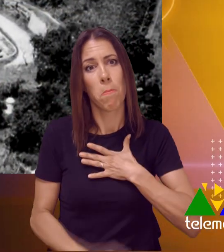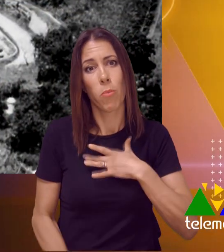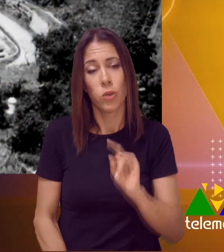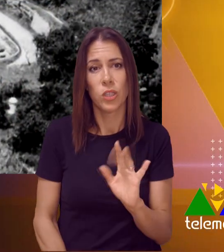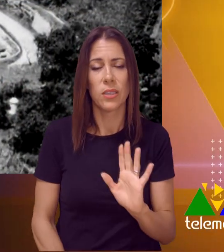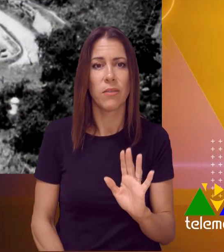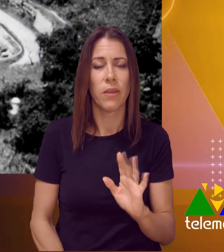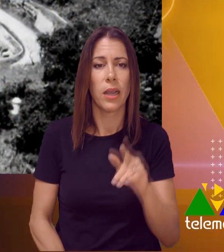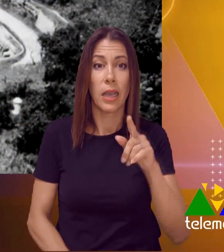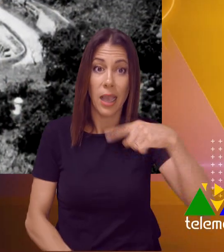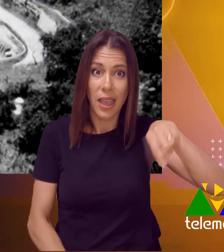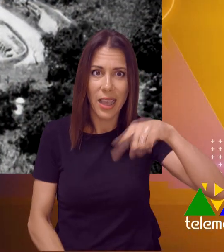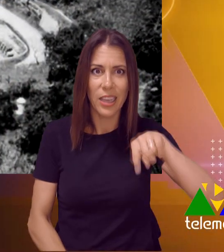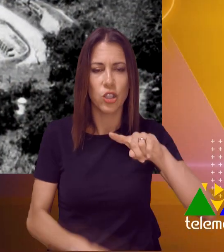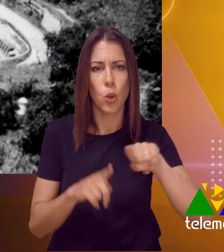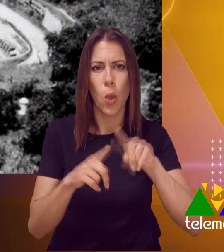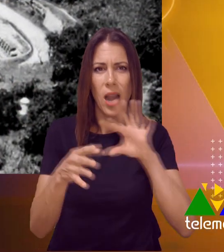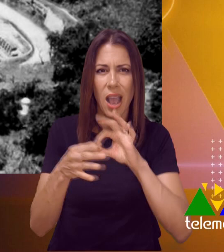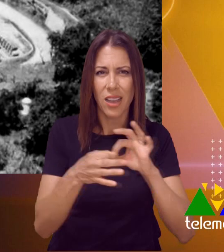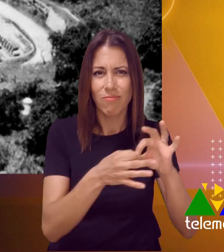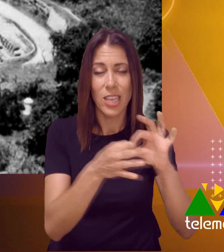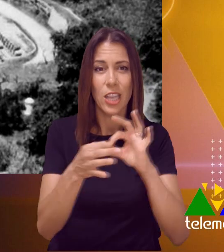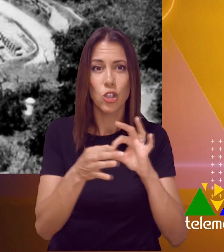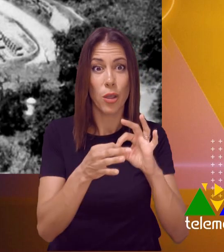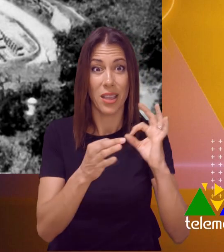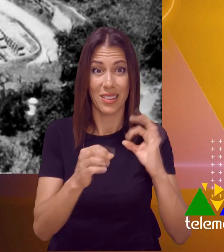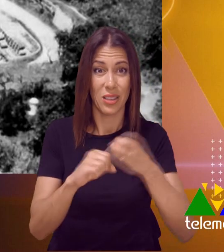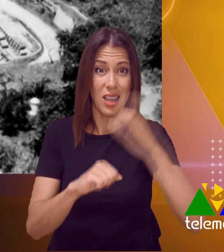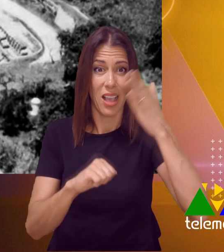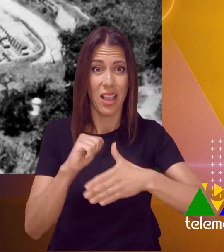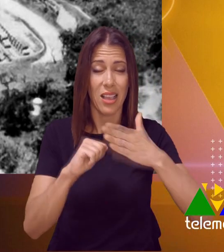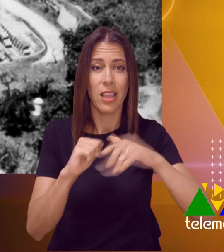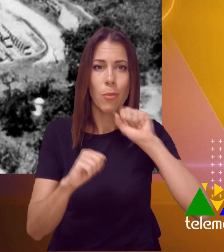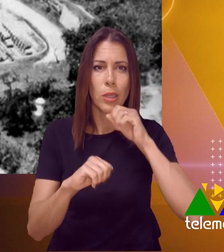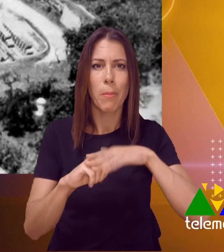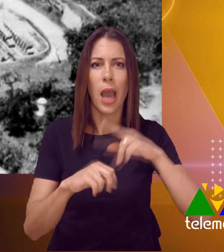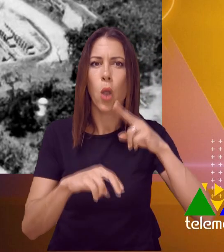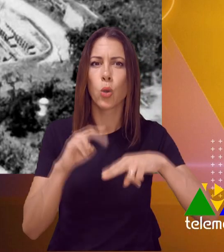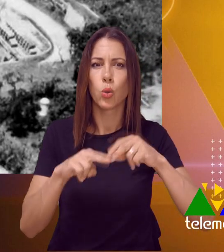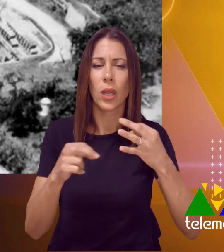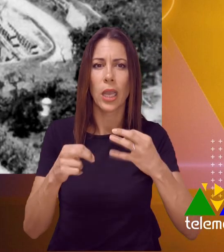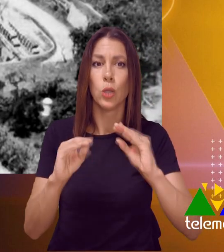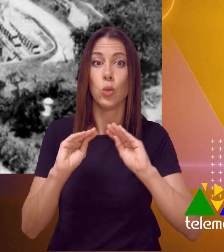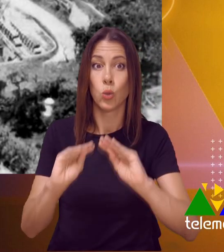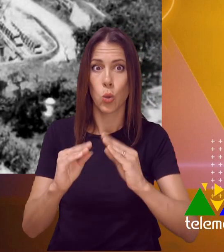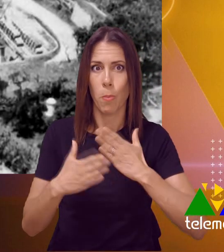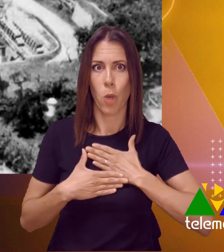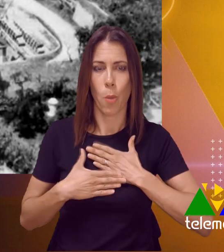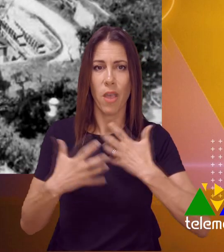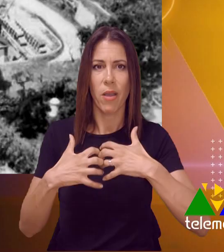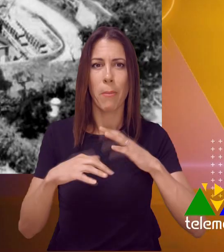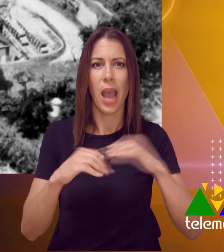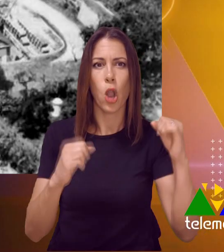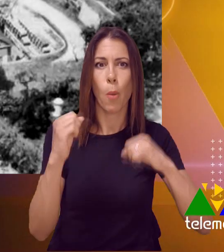posiblemente para ellos se asociaban los grandes cultivadores de caña motril para construir su propia fábrica y hacer un poco la